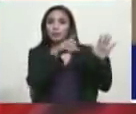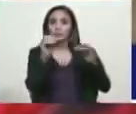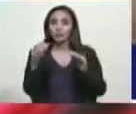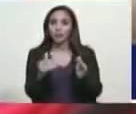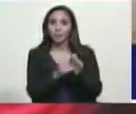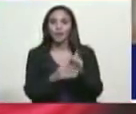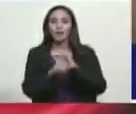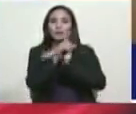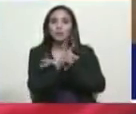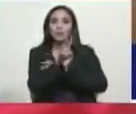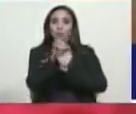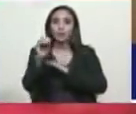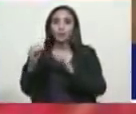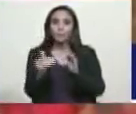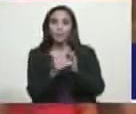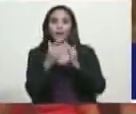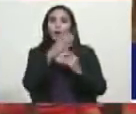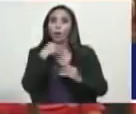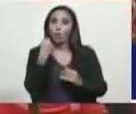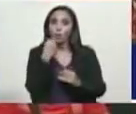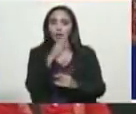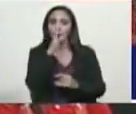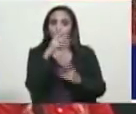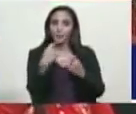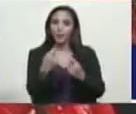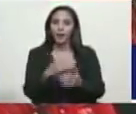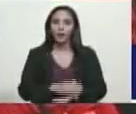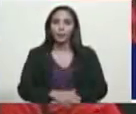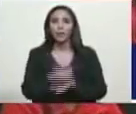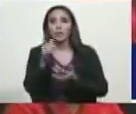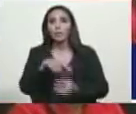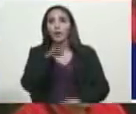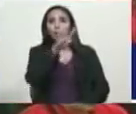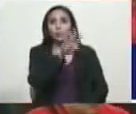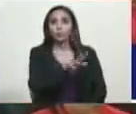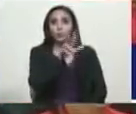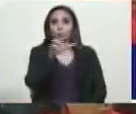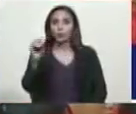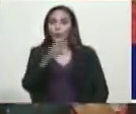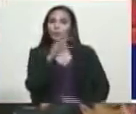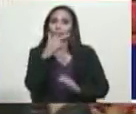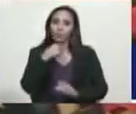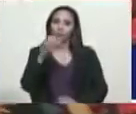a 120.000 y también a 450 bolívares por hora.